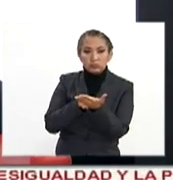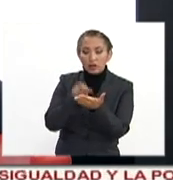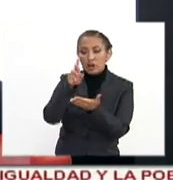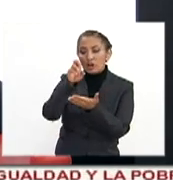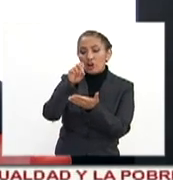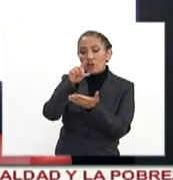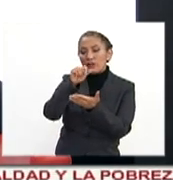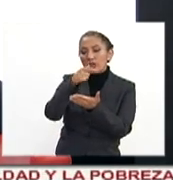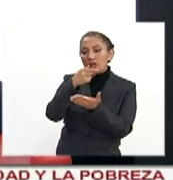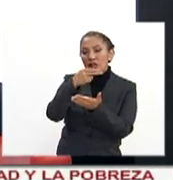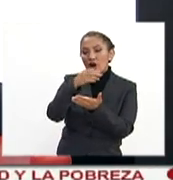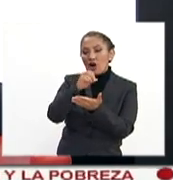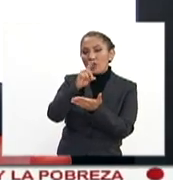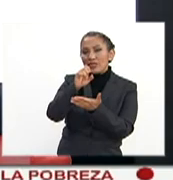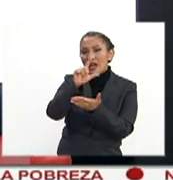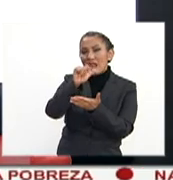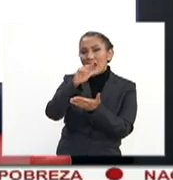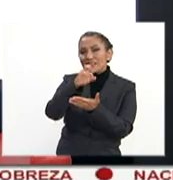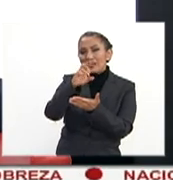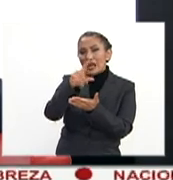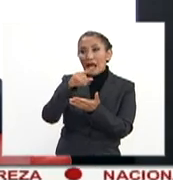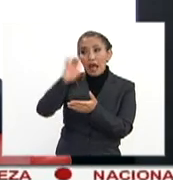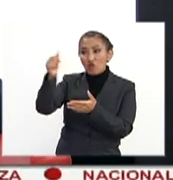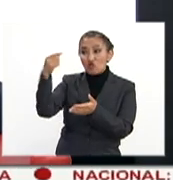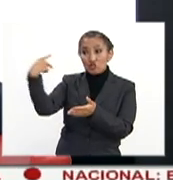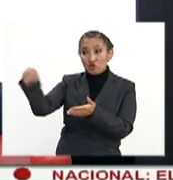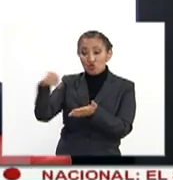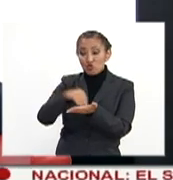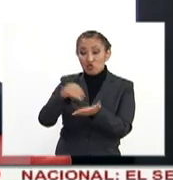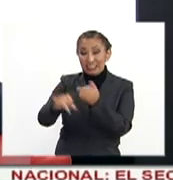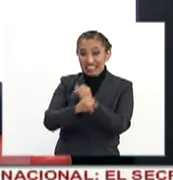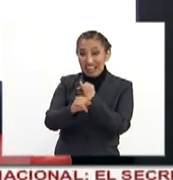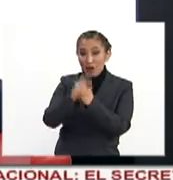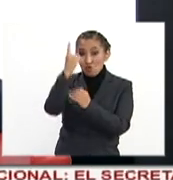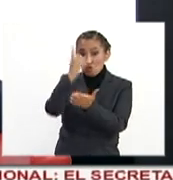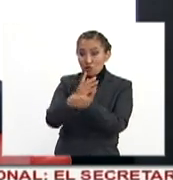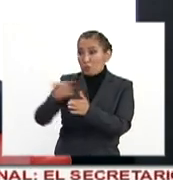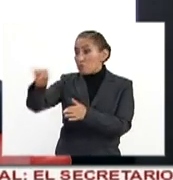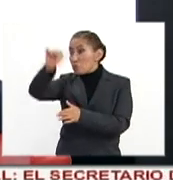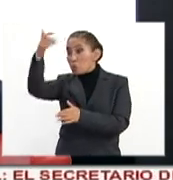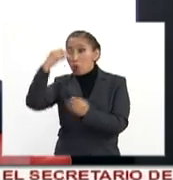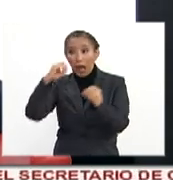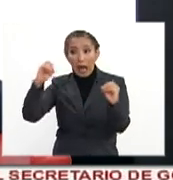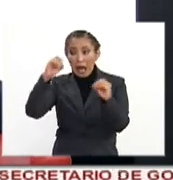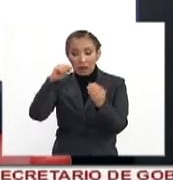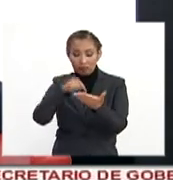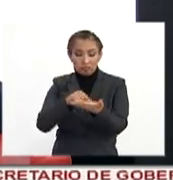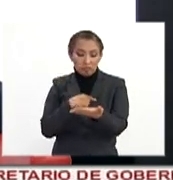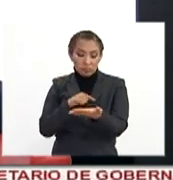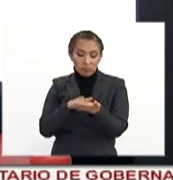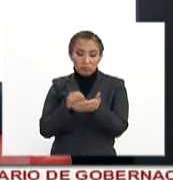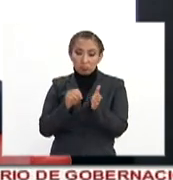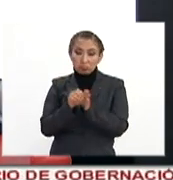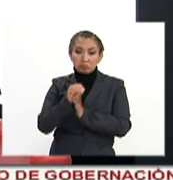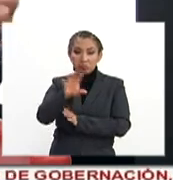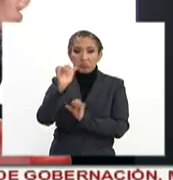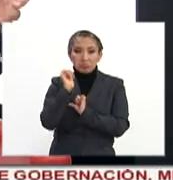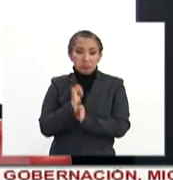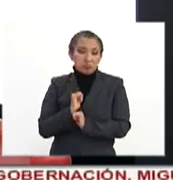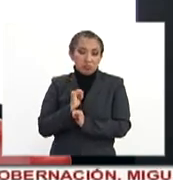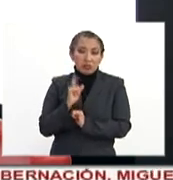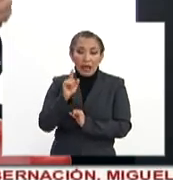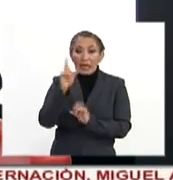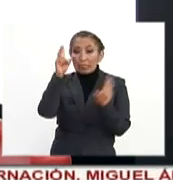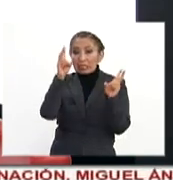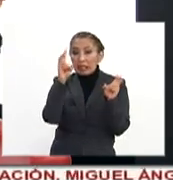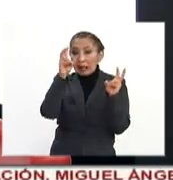Rodrigo de la Cera, hace una medición que no se publicó en ningún lado más que en su sitio de internet. Por eso se asume que pues ellos la patrocinaron, que